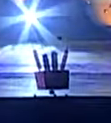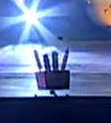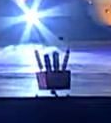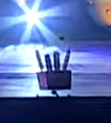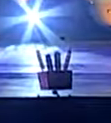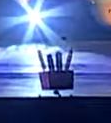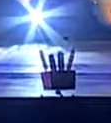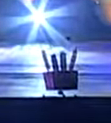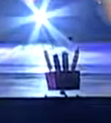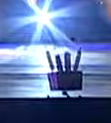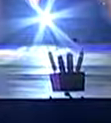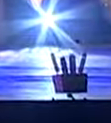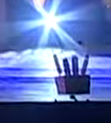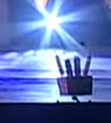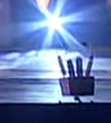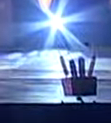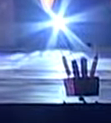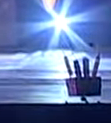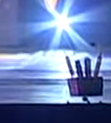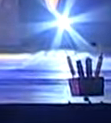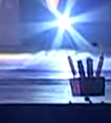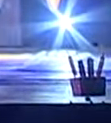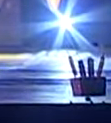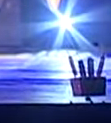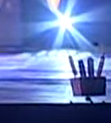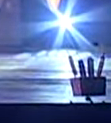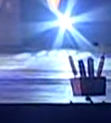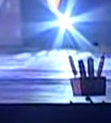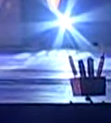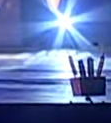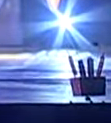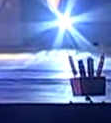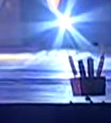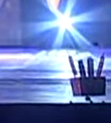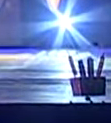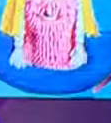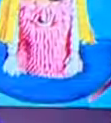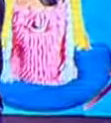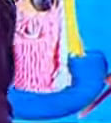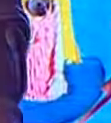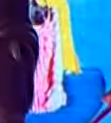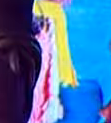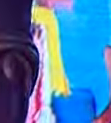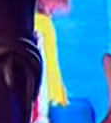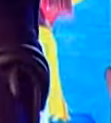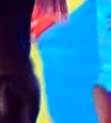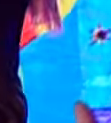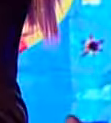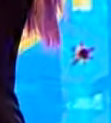Dislocación, ábreme la puerta, déjame ser quien soy.